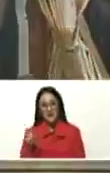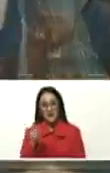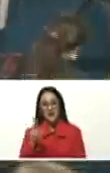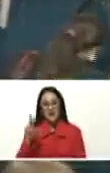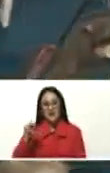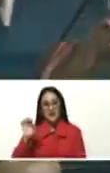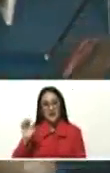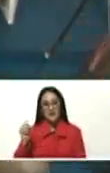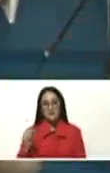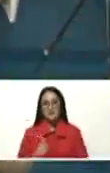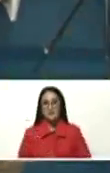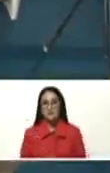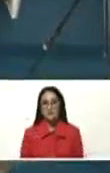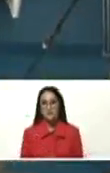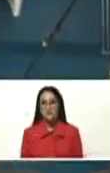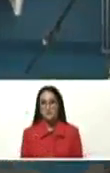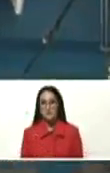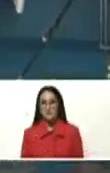Guinea-Bissau.